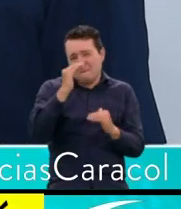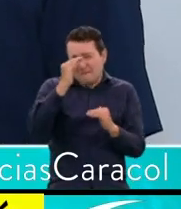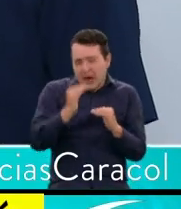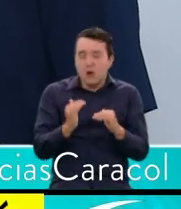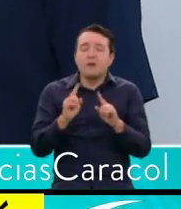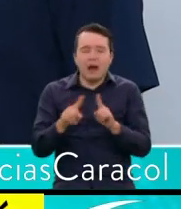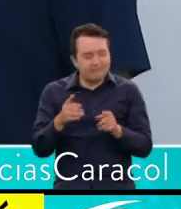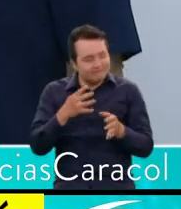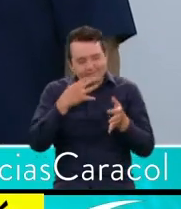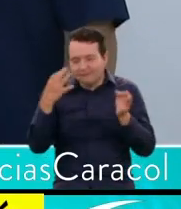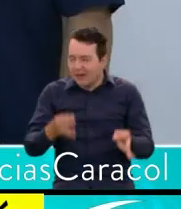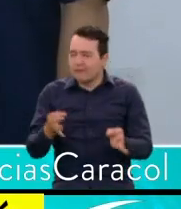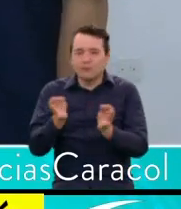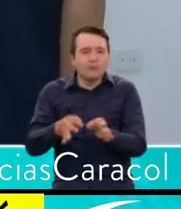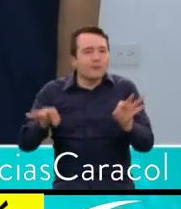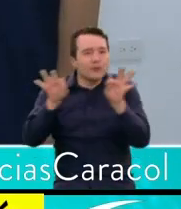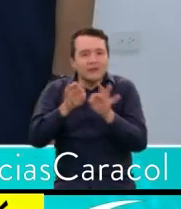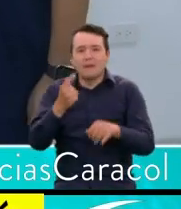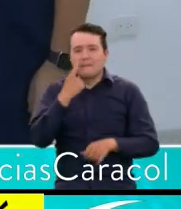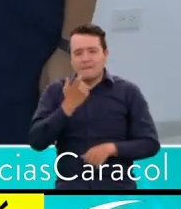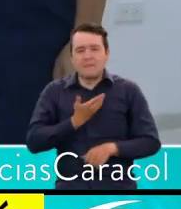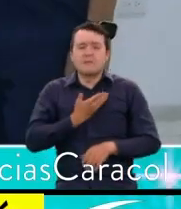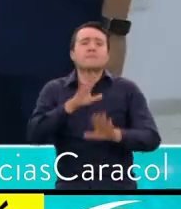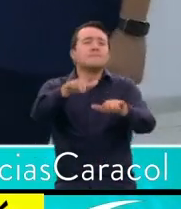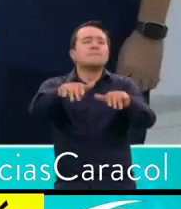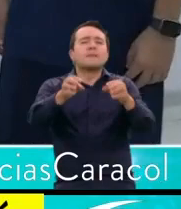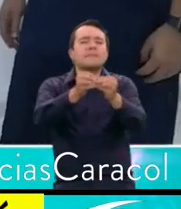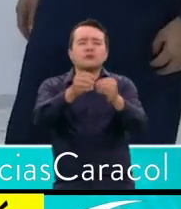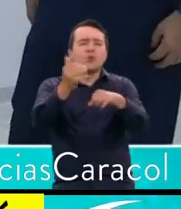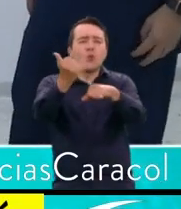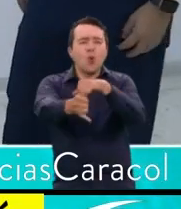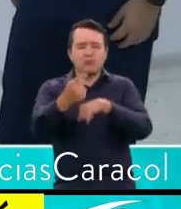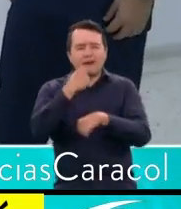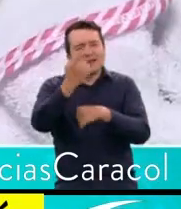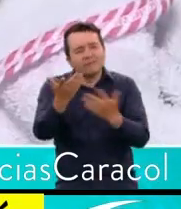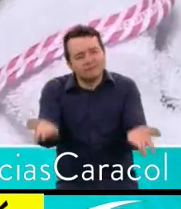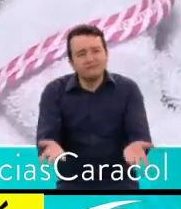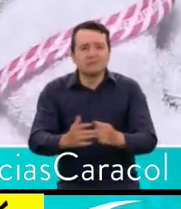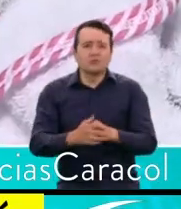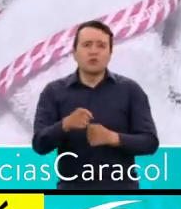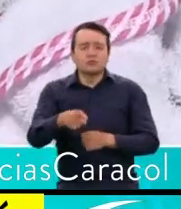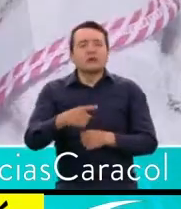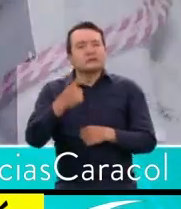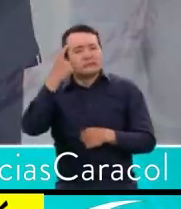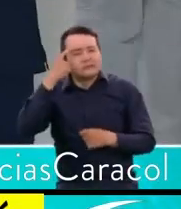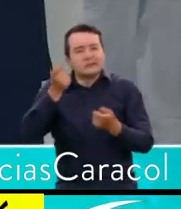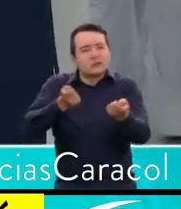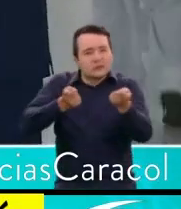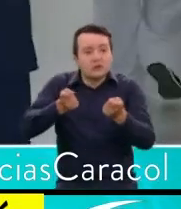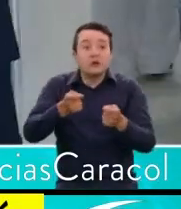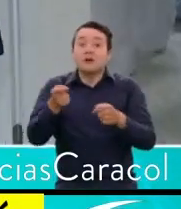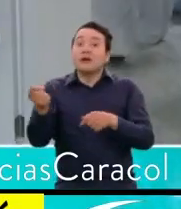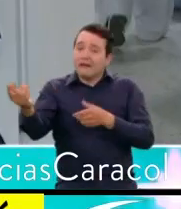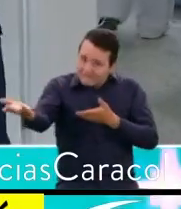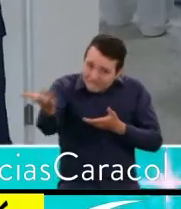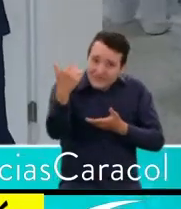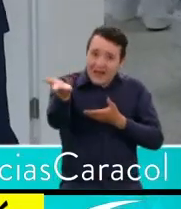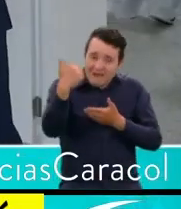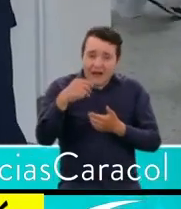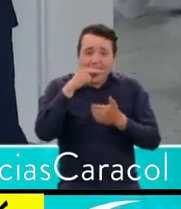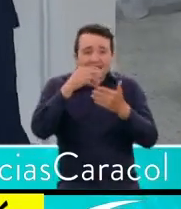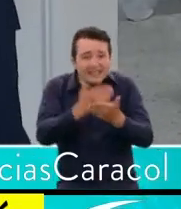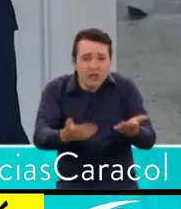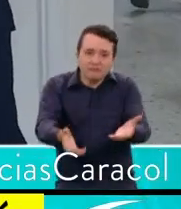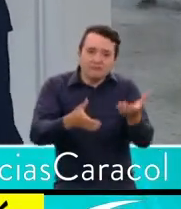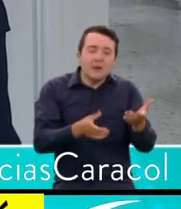como último mensaje queremos decirles hombre no descuidemos los controles de estos niños porque se nos disminuyó mucho los